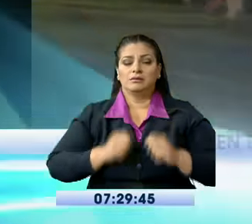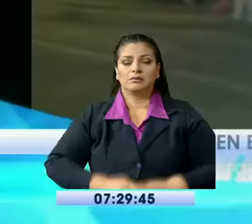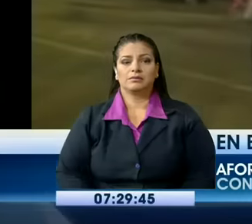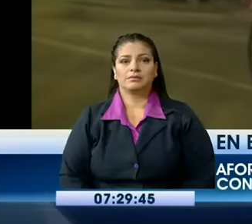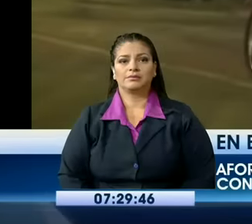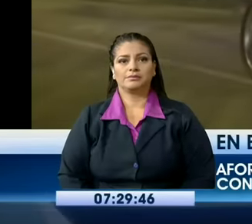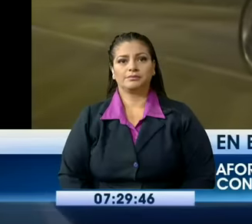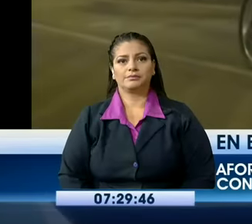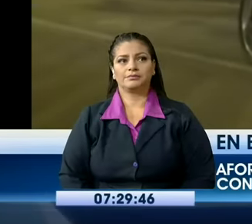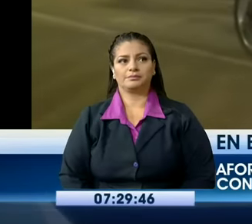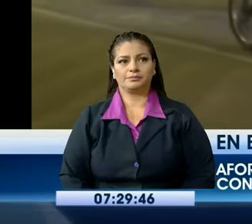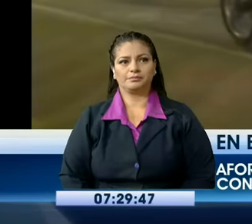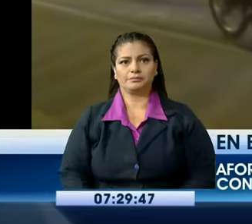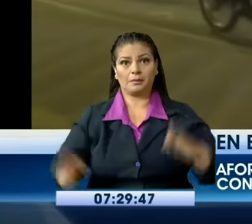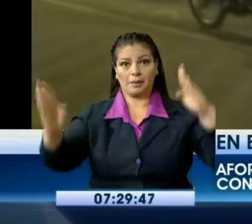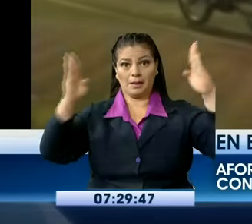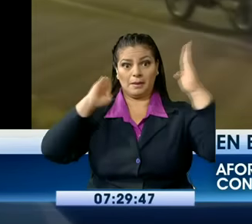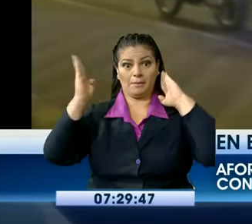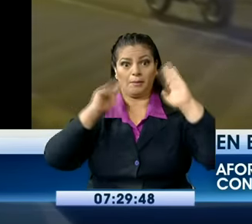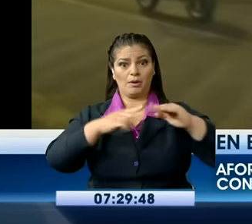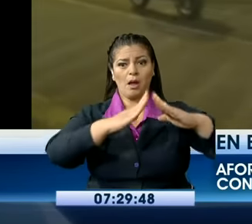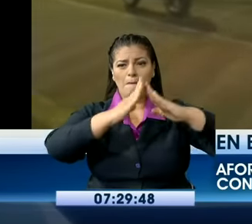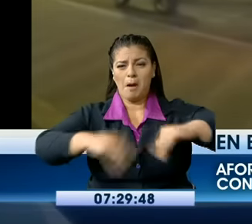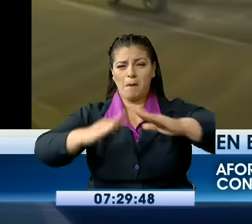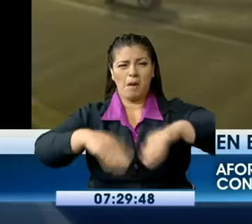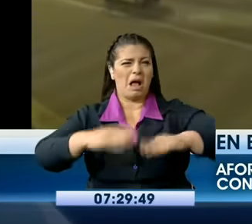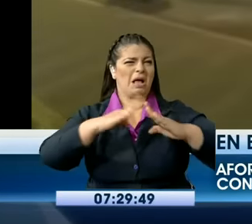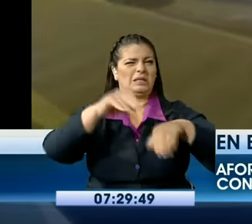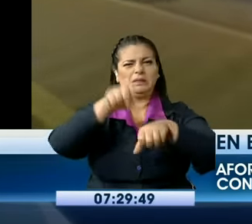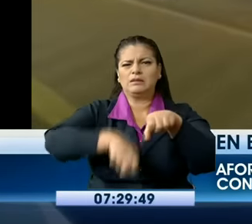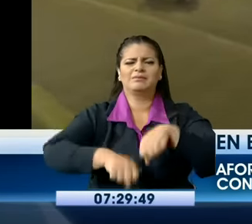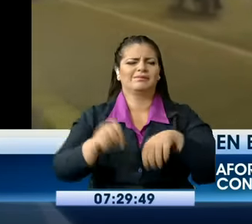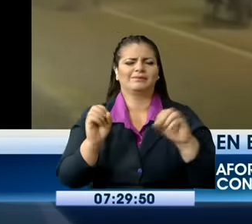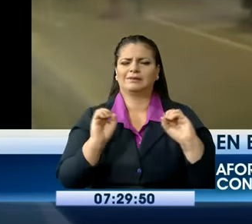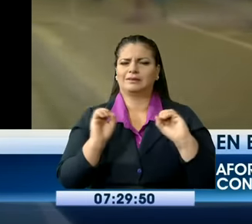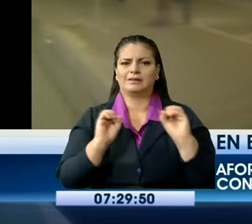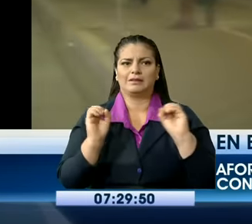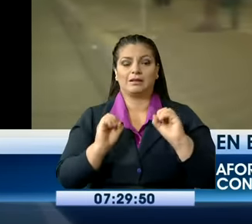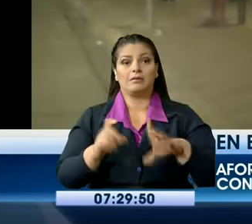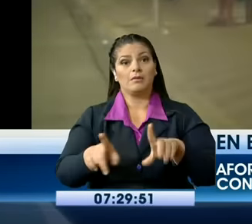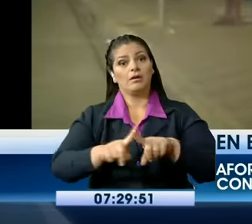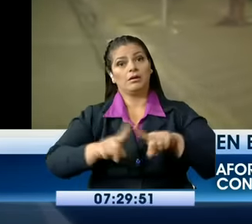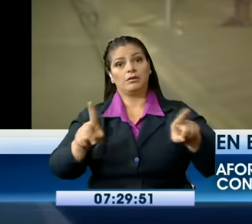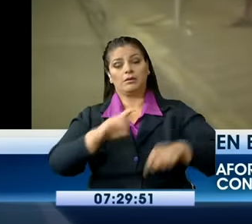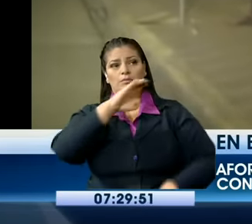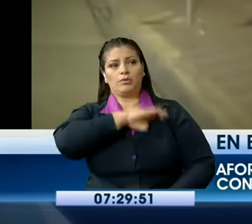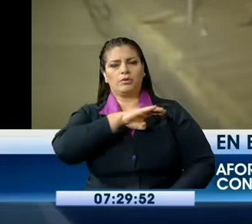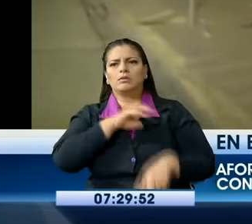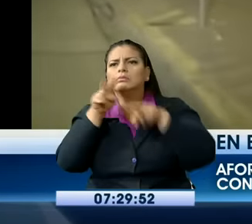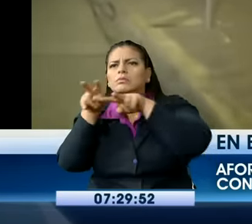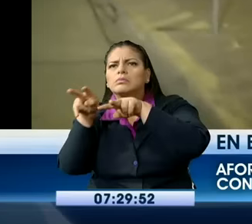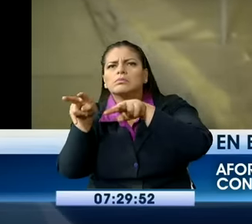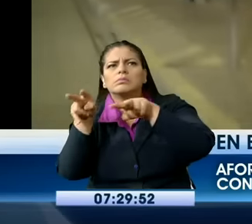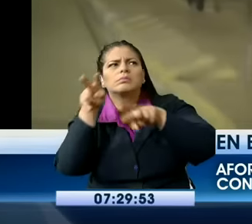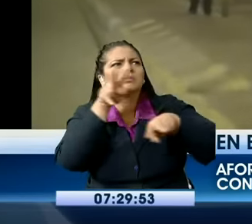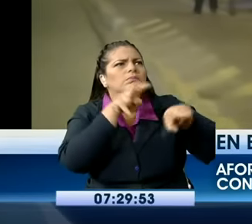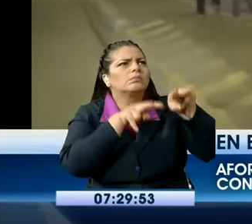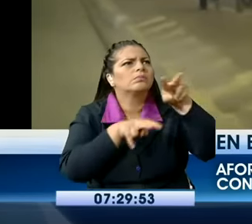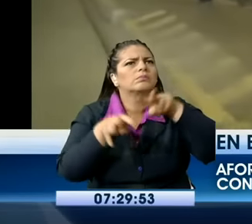En Babahoyo no se reportaron novedades con los sismos de este domingo. La Policía Nacional así lo verificó mediante diálogos con